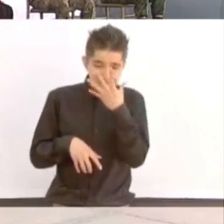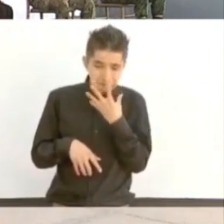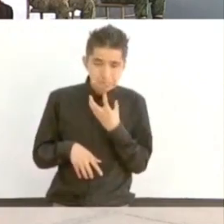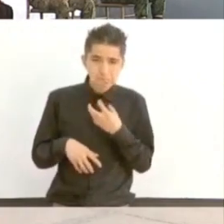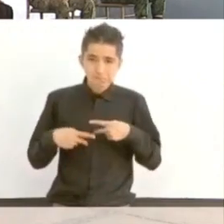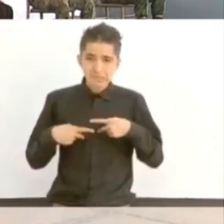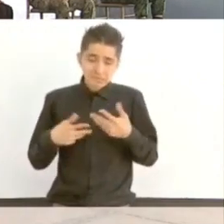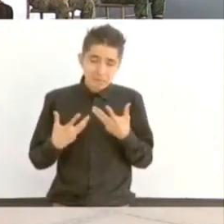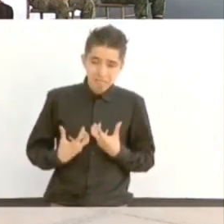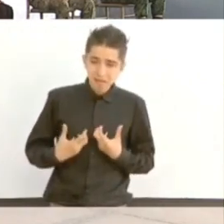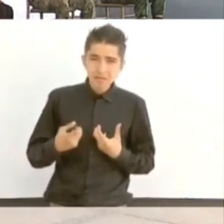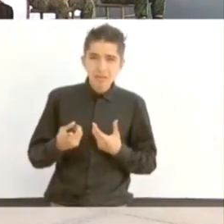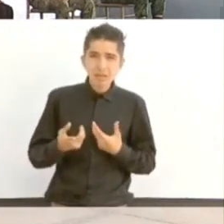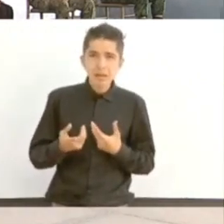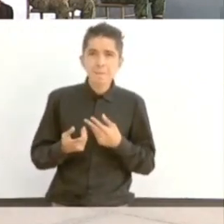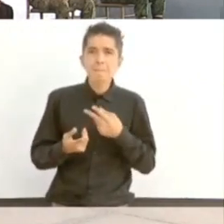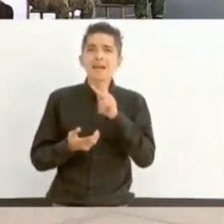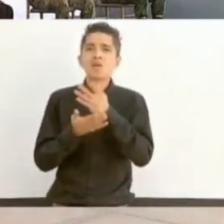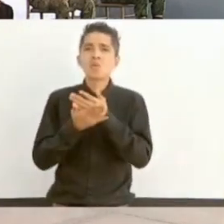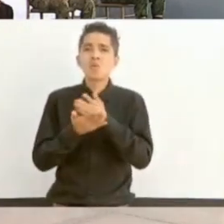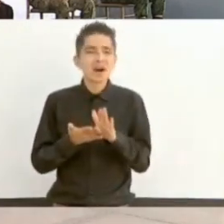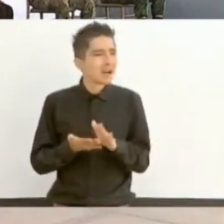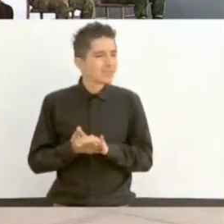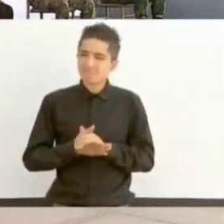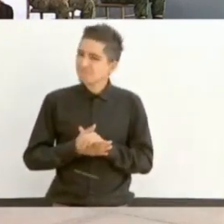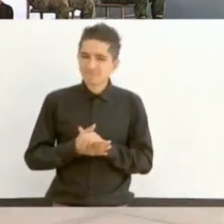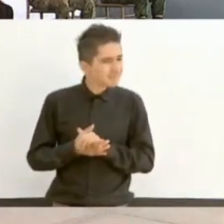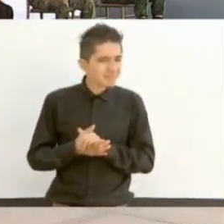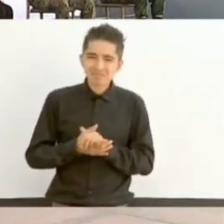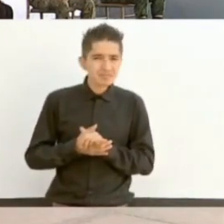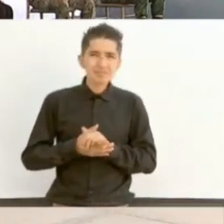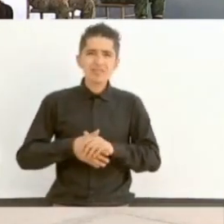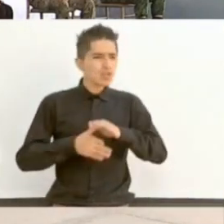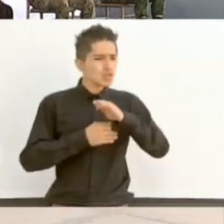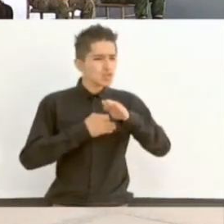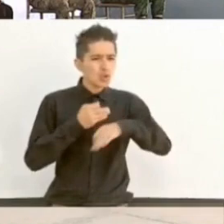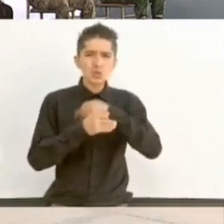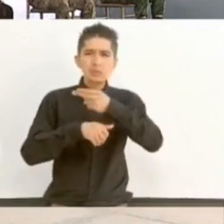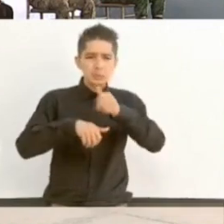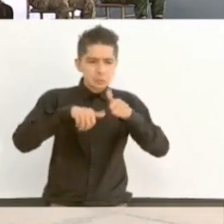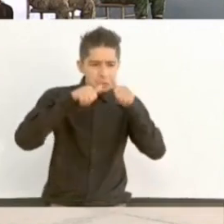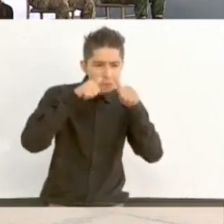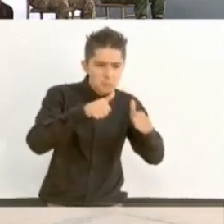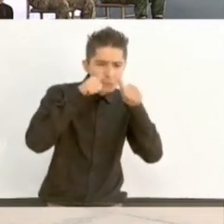además de procurar que nadie se quedara sin atención médica,